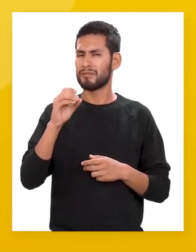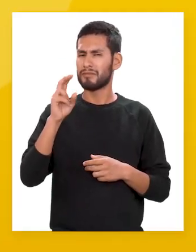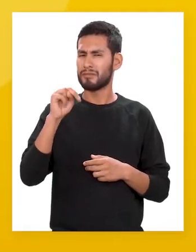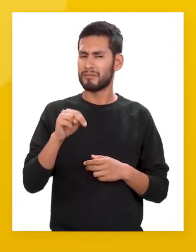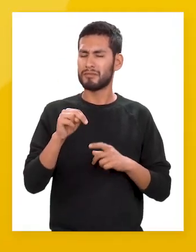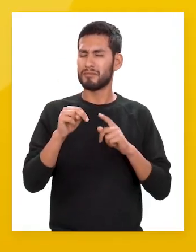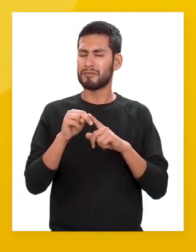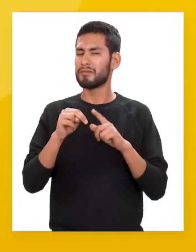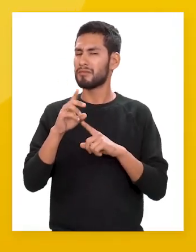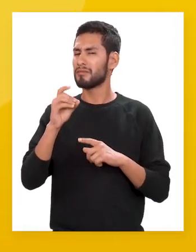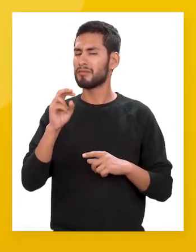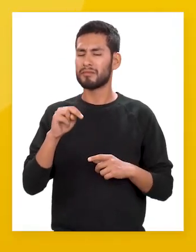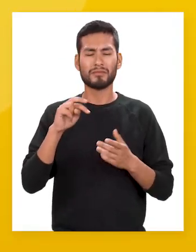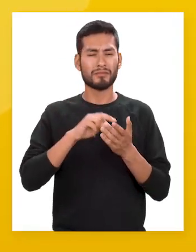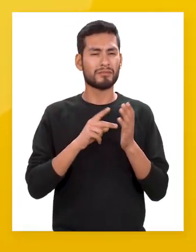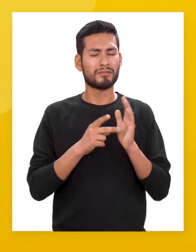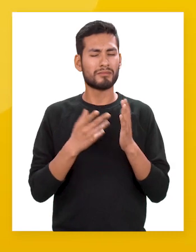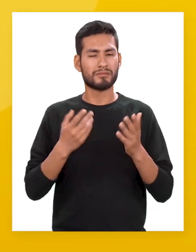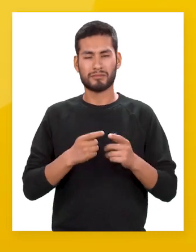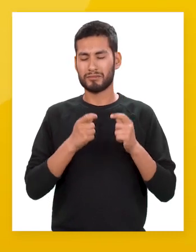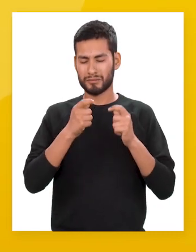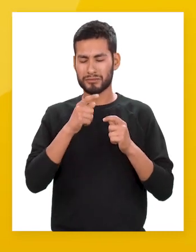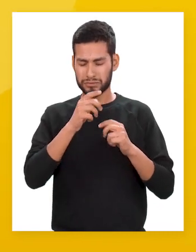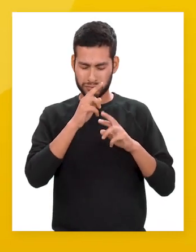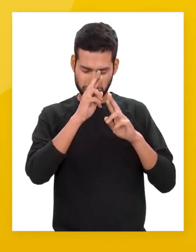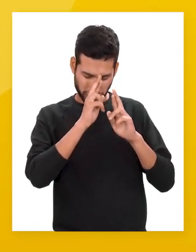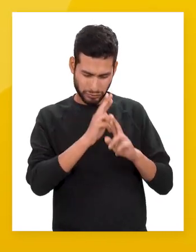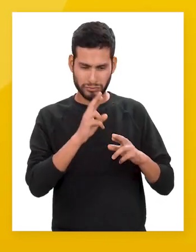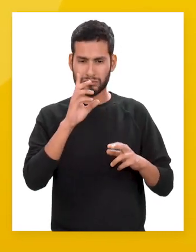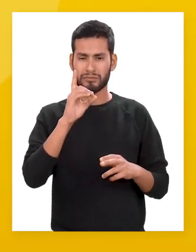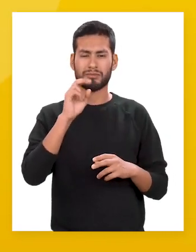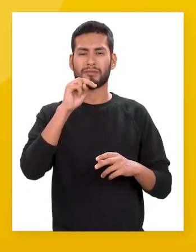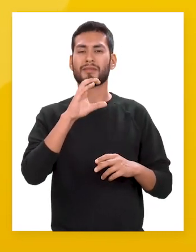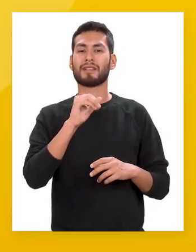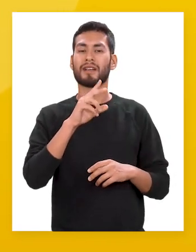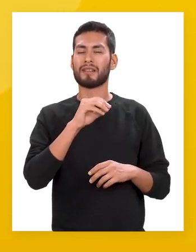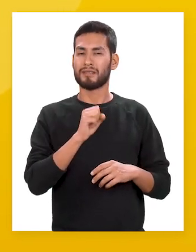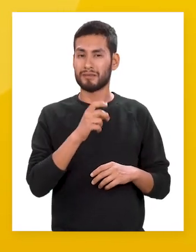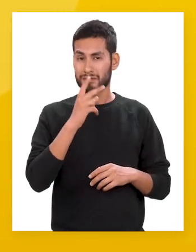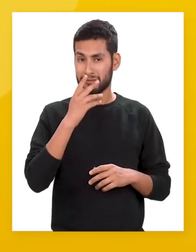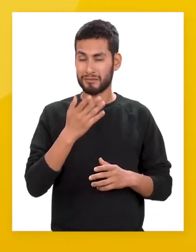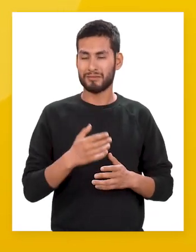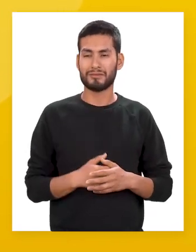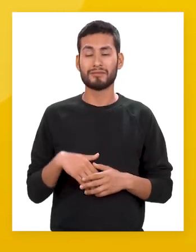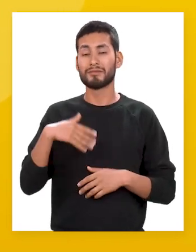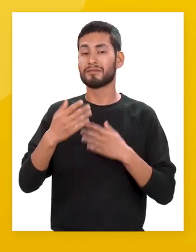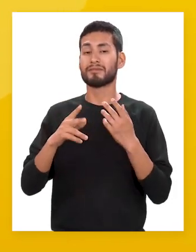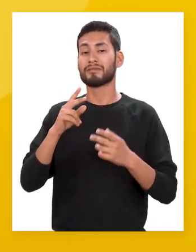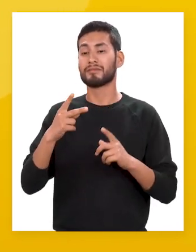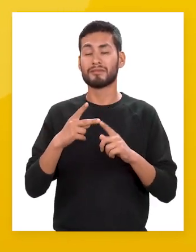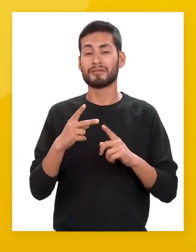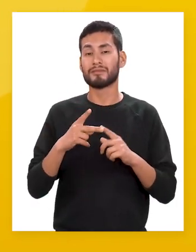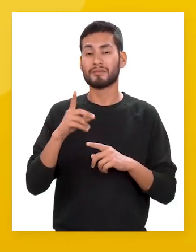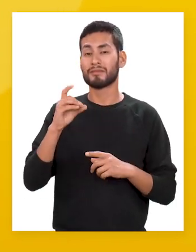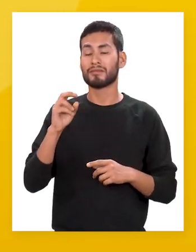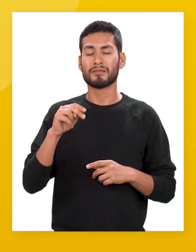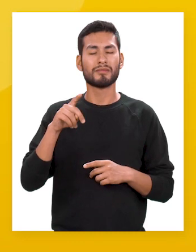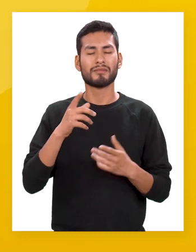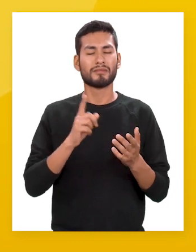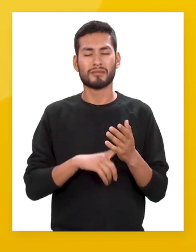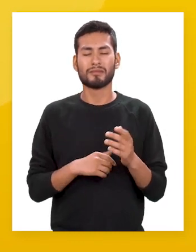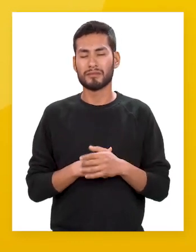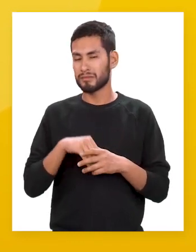término don se emplea como una forma de tratar a alguien con mucho respeto, don Carlos. ¿Lo ven? Mientras que el segundo